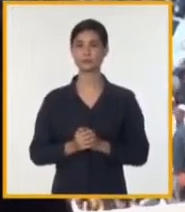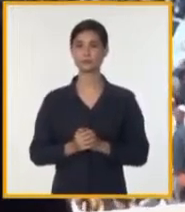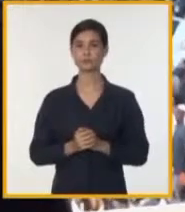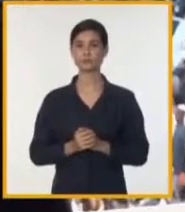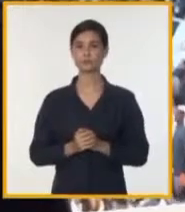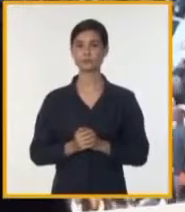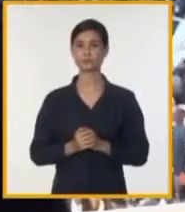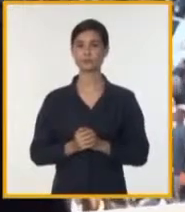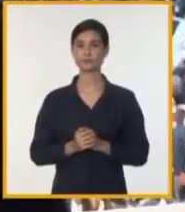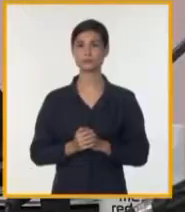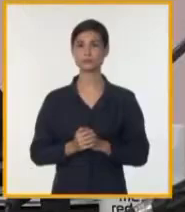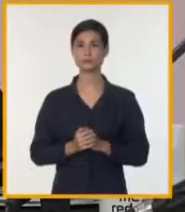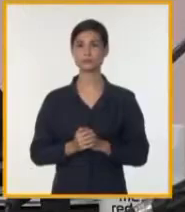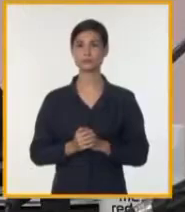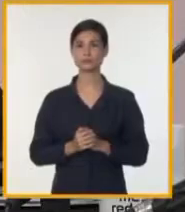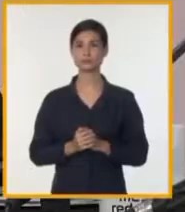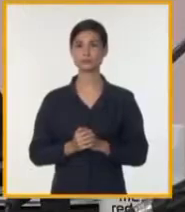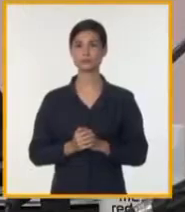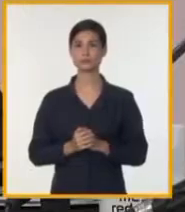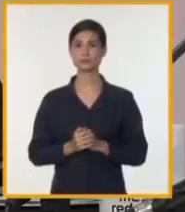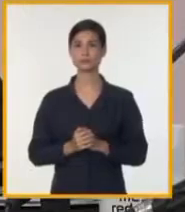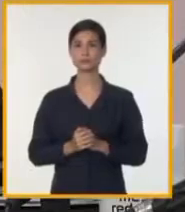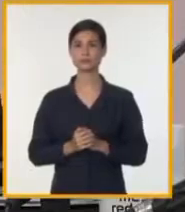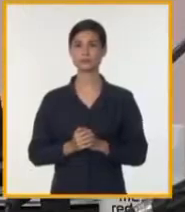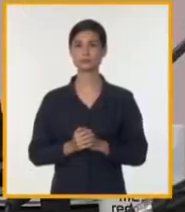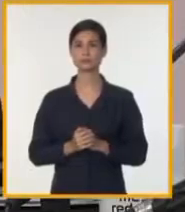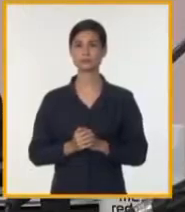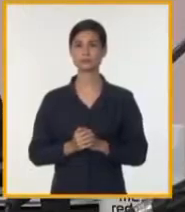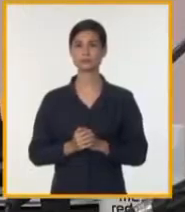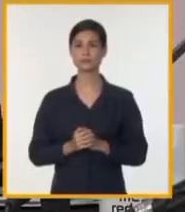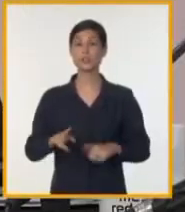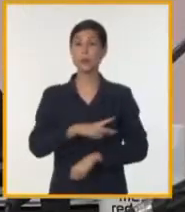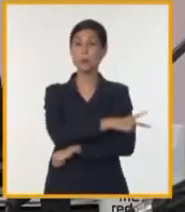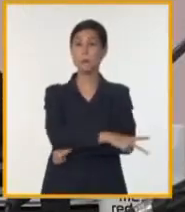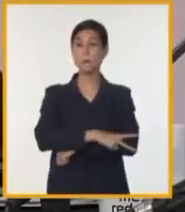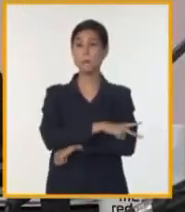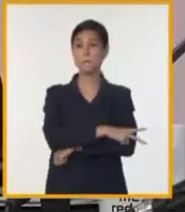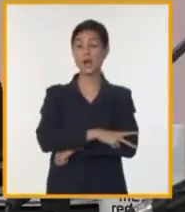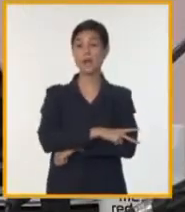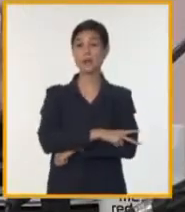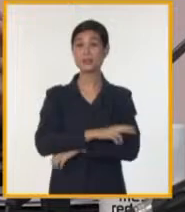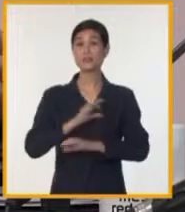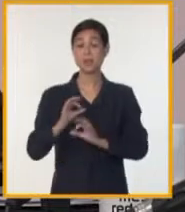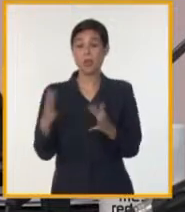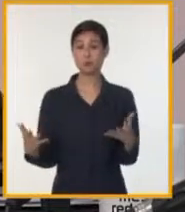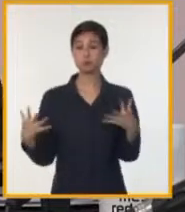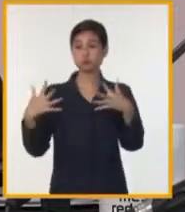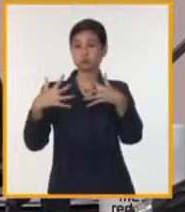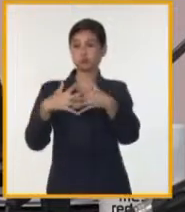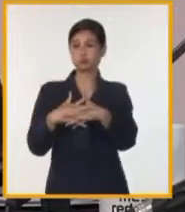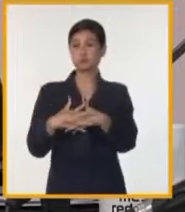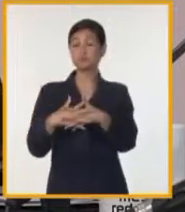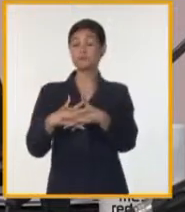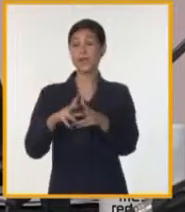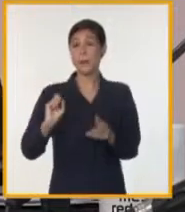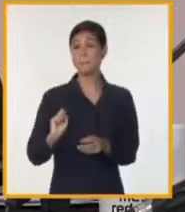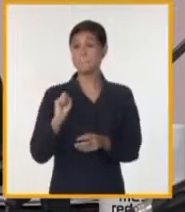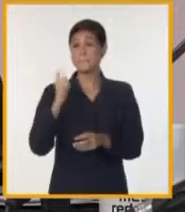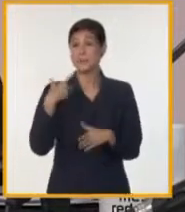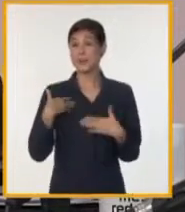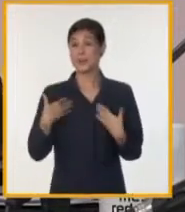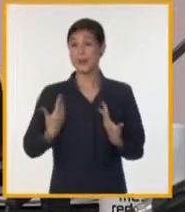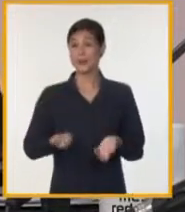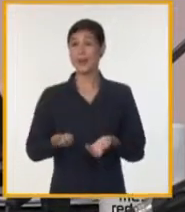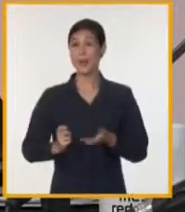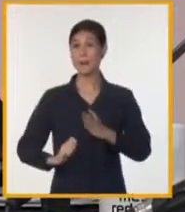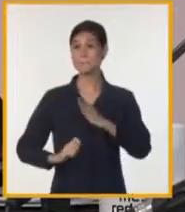Canal Cubano de Noticias. Bueno, Sudáfrica, un país al que nos unen lazos primero de presencia